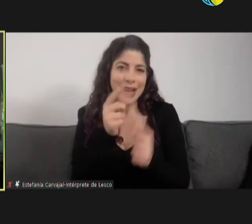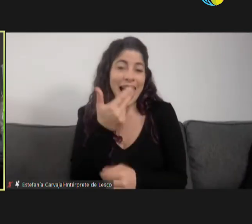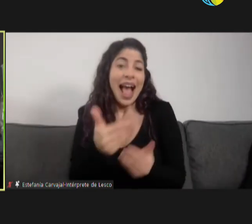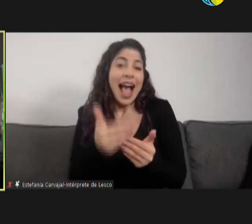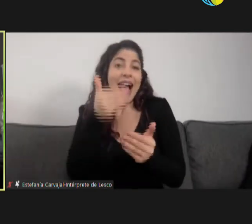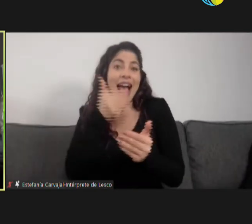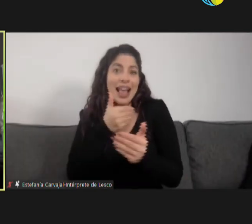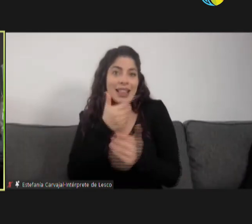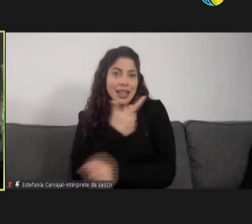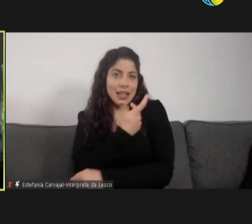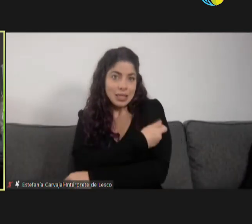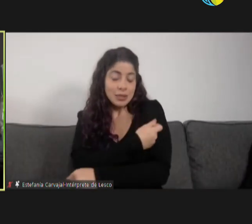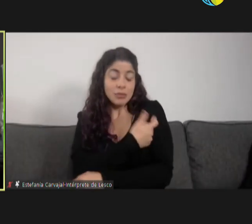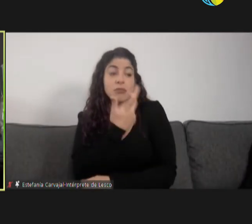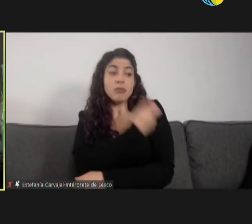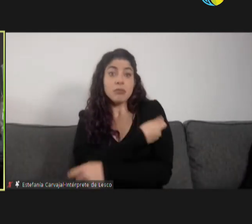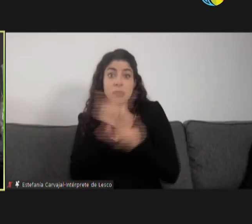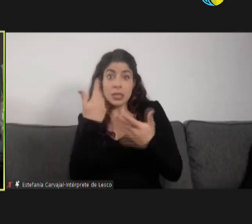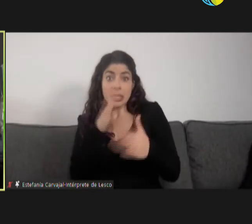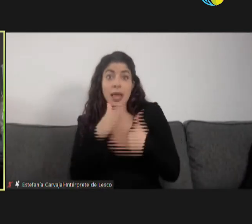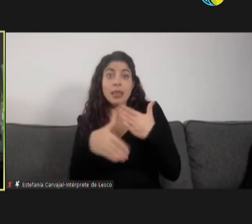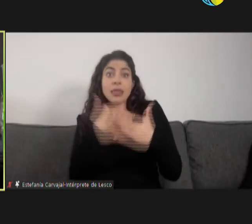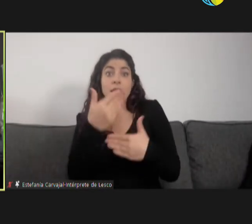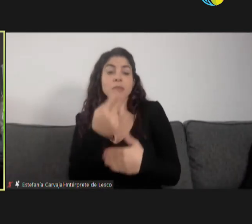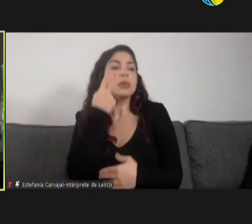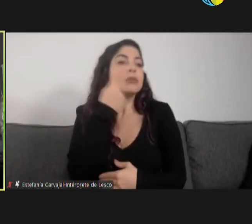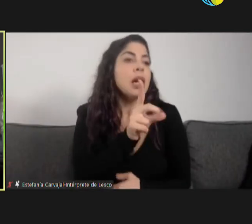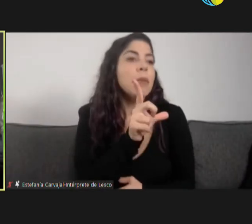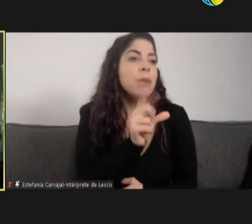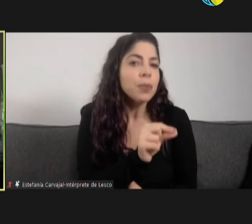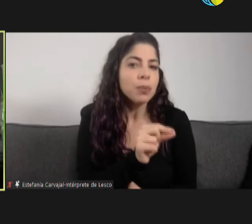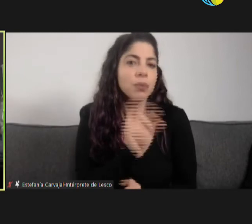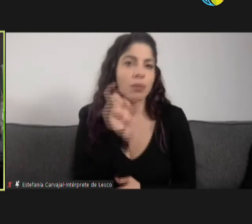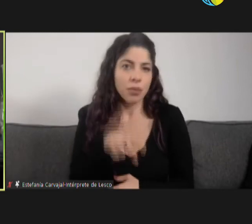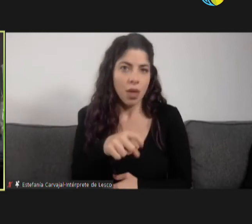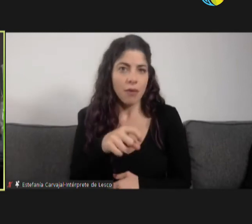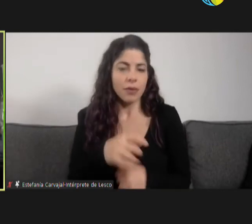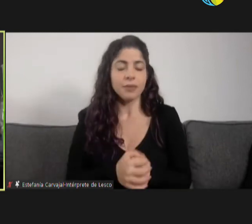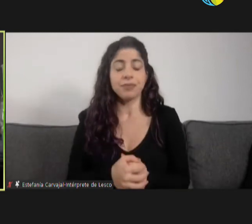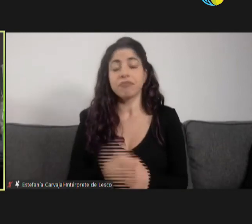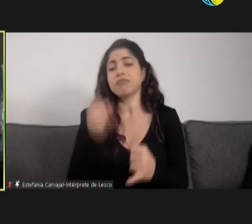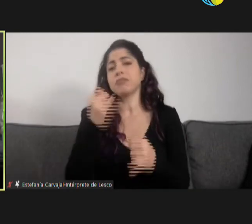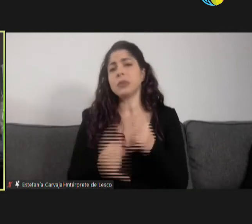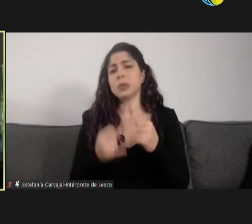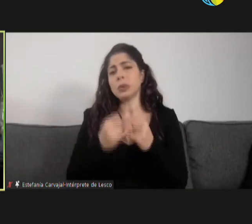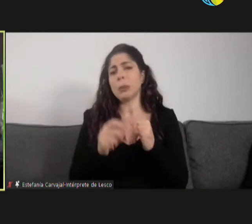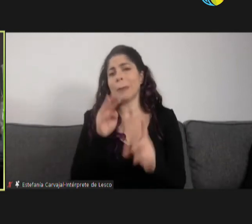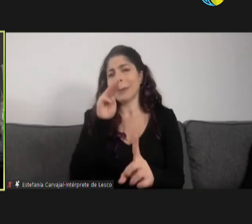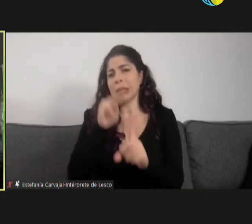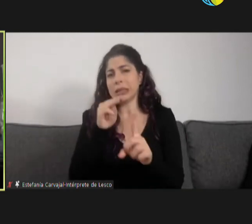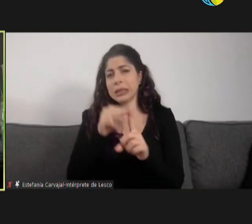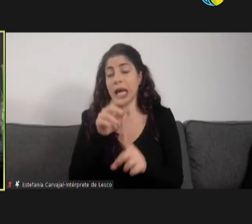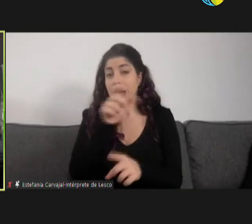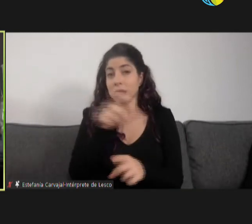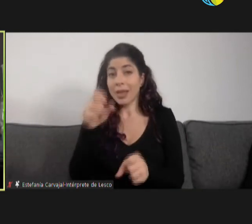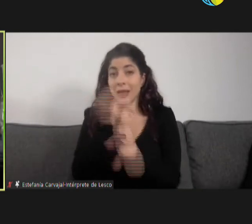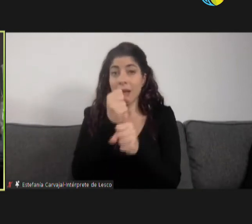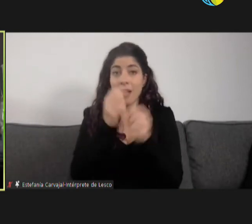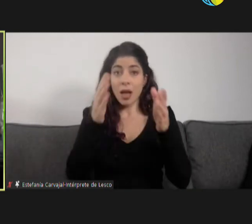y después de la vacunación. Pero ya termino con un mensaje a todos los funcionarios de la